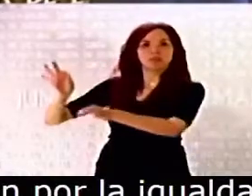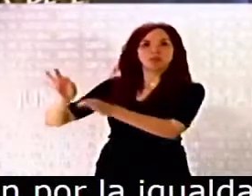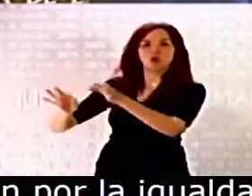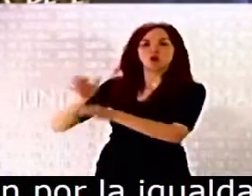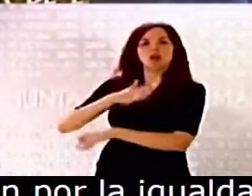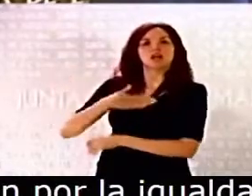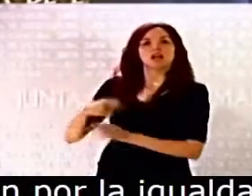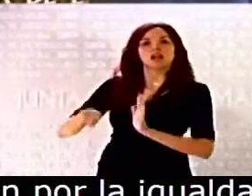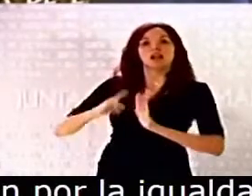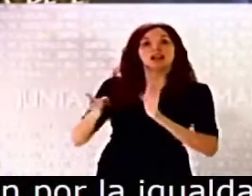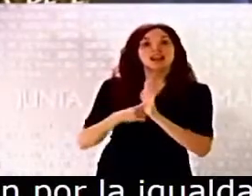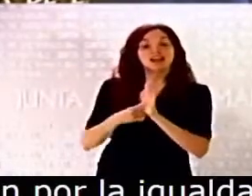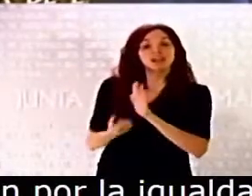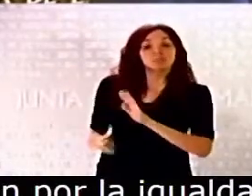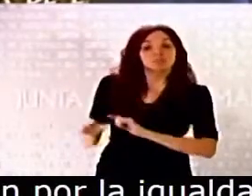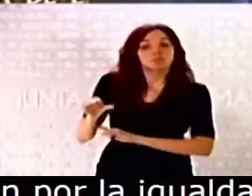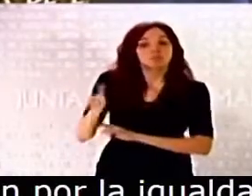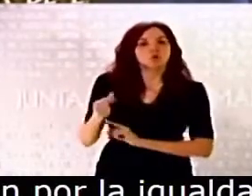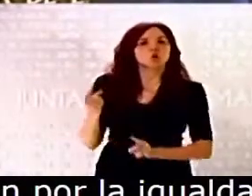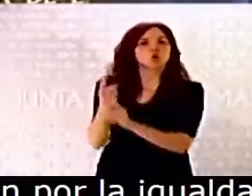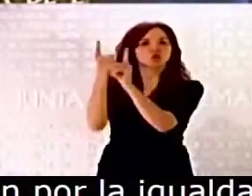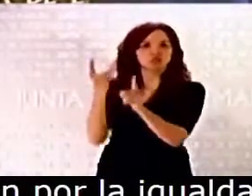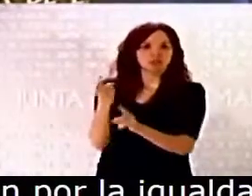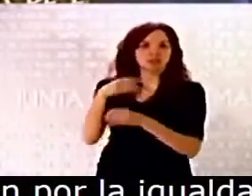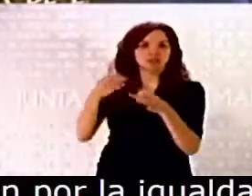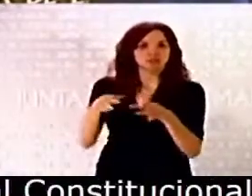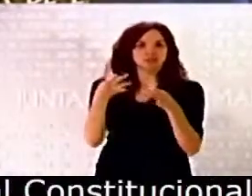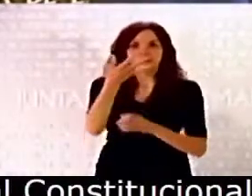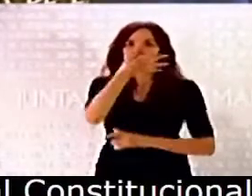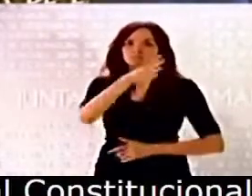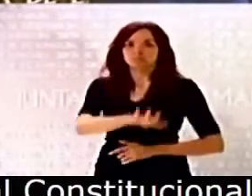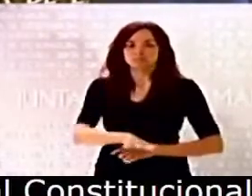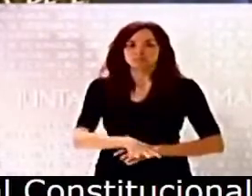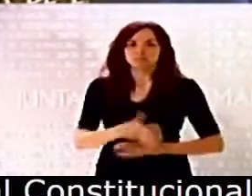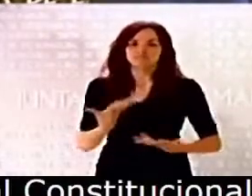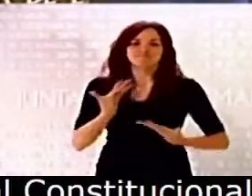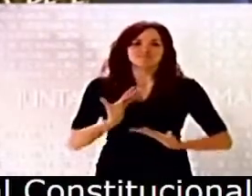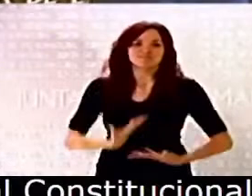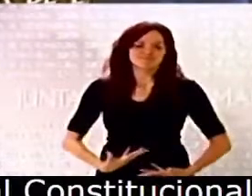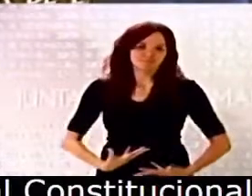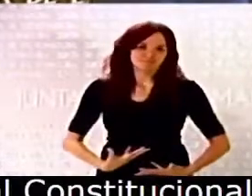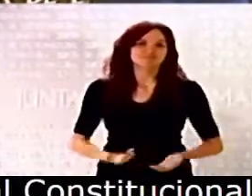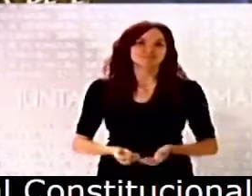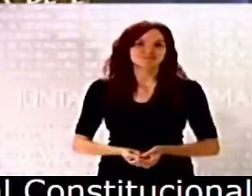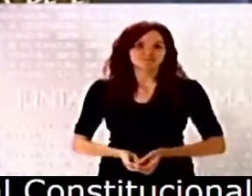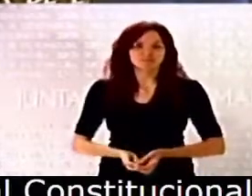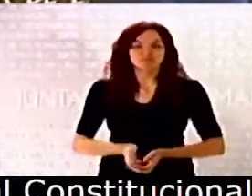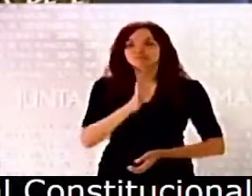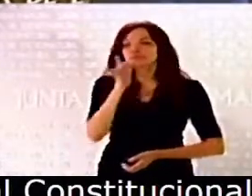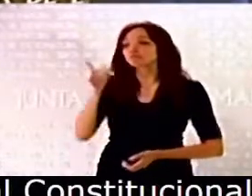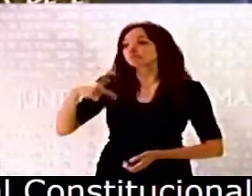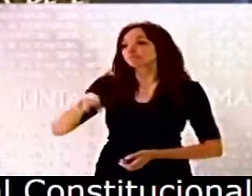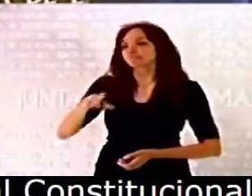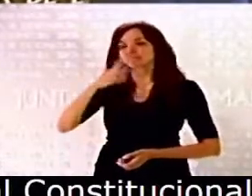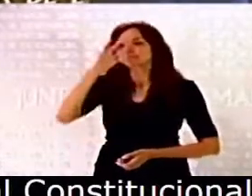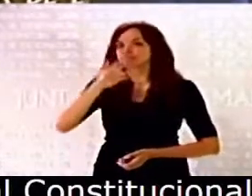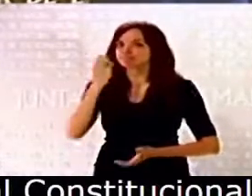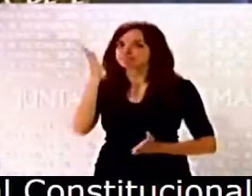hacían avanzar la igualdad en este país. Entonces, me desazona porque tienen poca legitimidad para hablar de